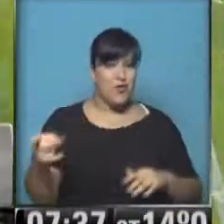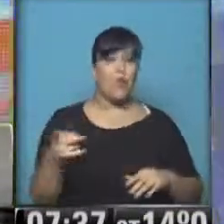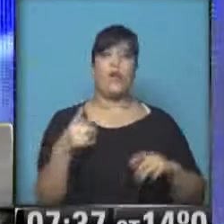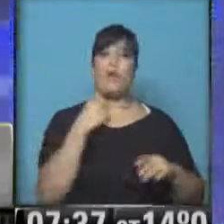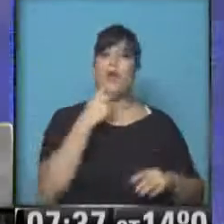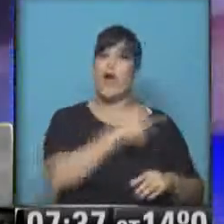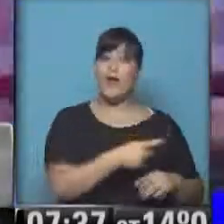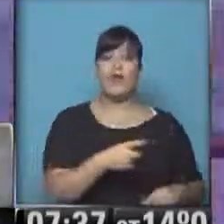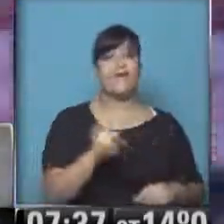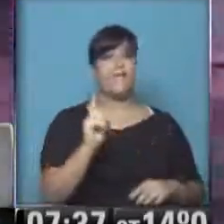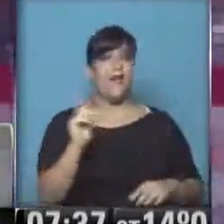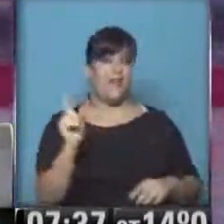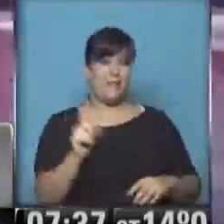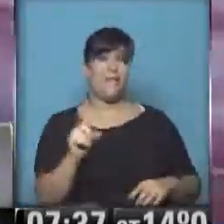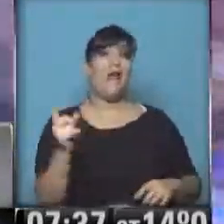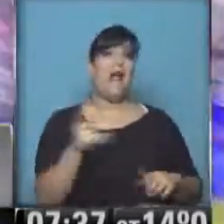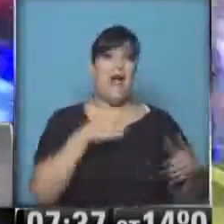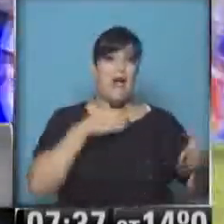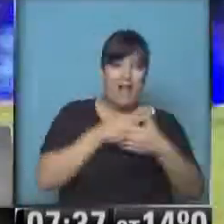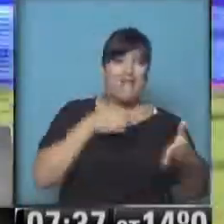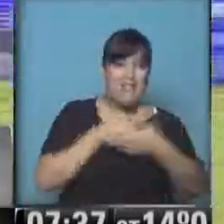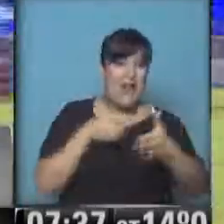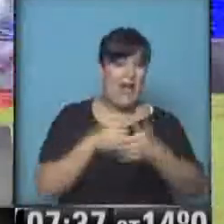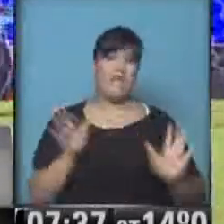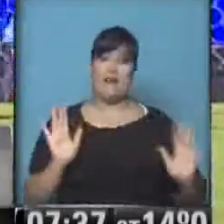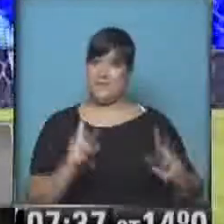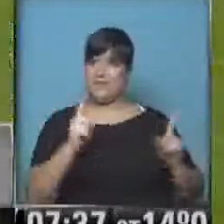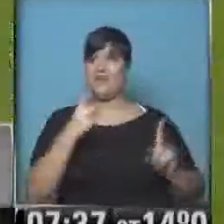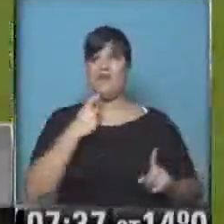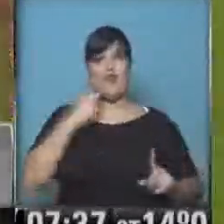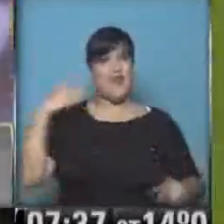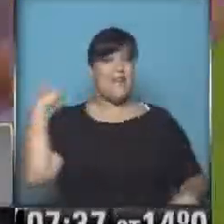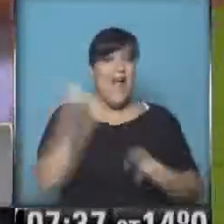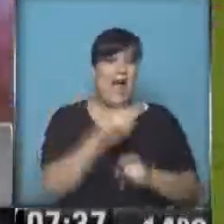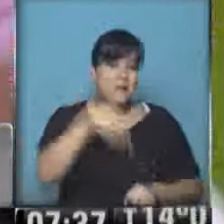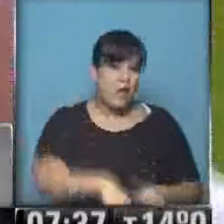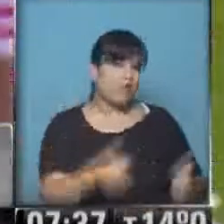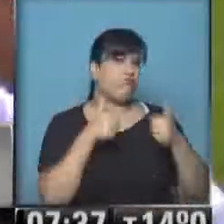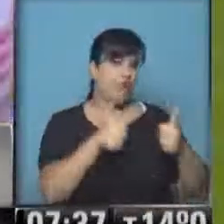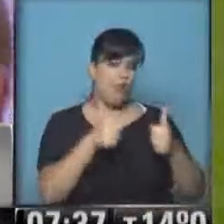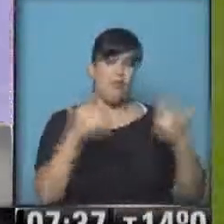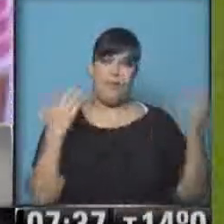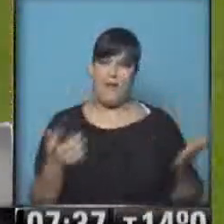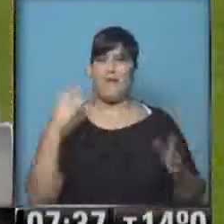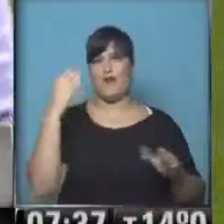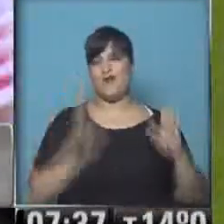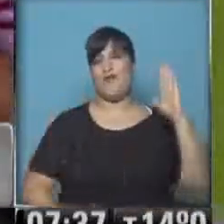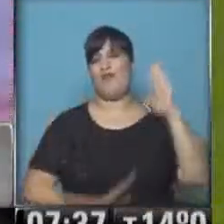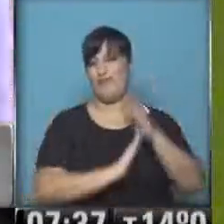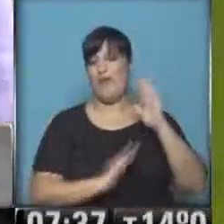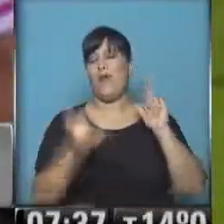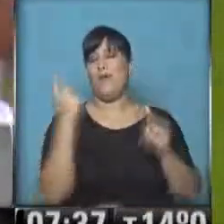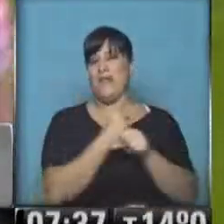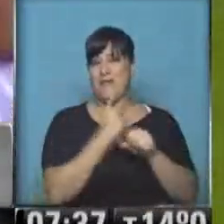River no pueda emplear sus herramientas, las que ha demostrado hasta el momento en este torneo y que lo llevan a ser el líder del torneo. Ahí vemos a